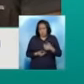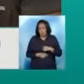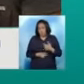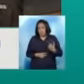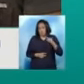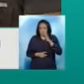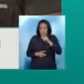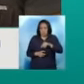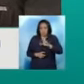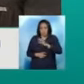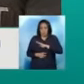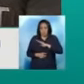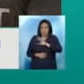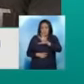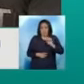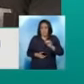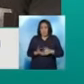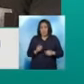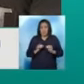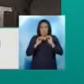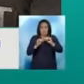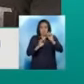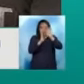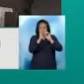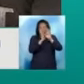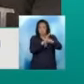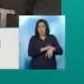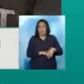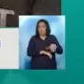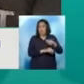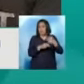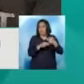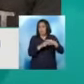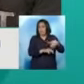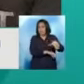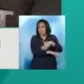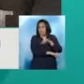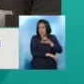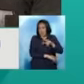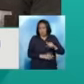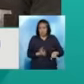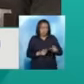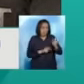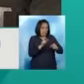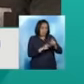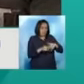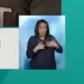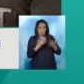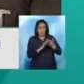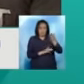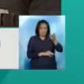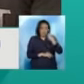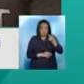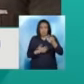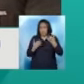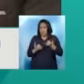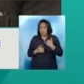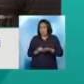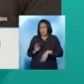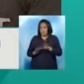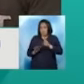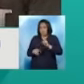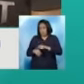este jueves 30 que se estrena Avenida al Arco, la película, conseguir con el público que pueda ir a verla, ¿no? Y sobre todo en este momento tan importante,